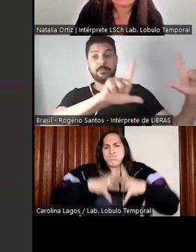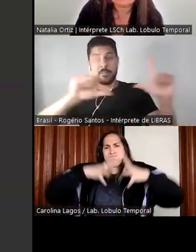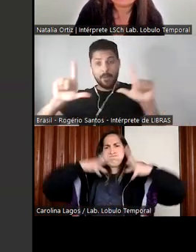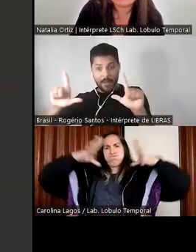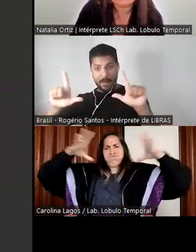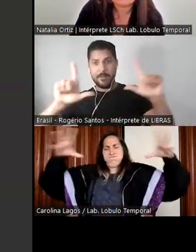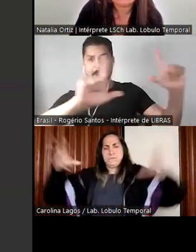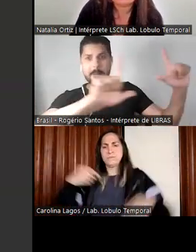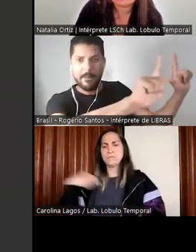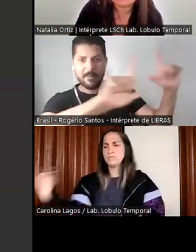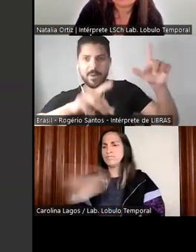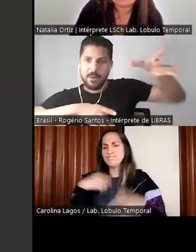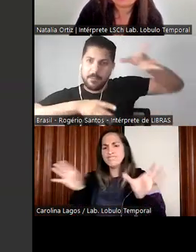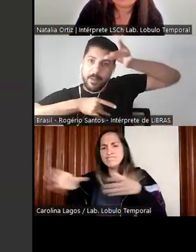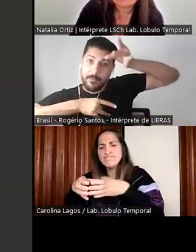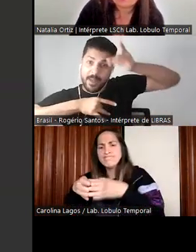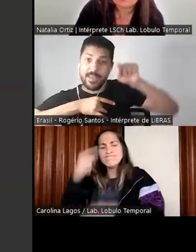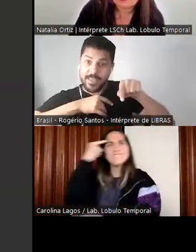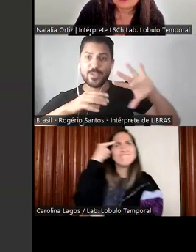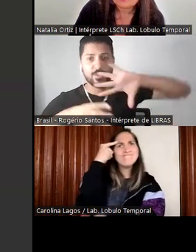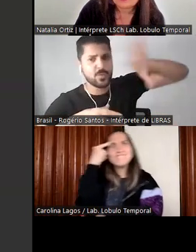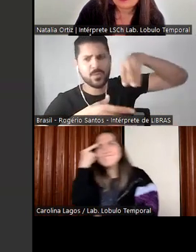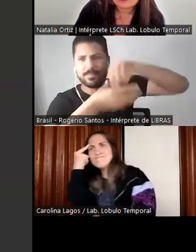es vernáculo visual.